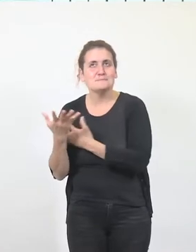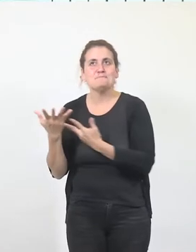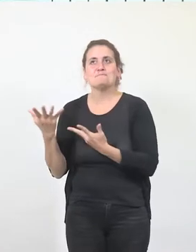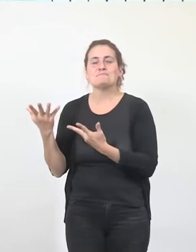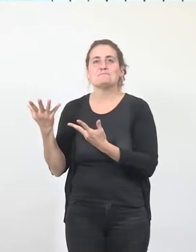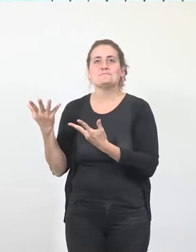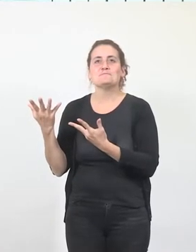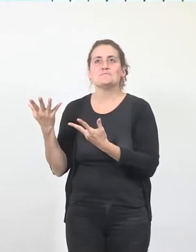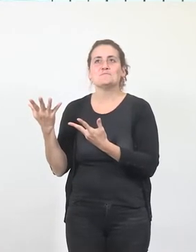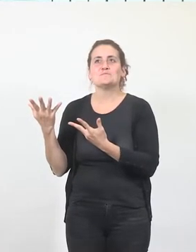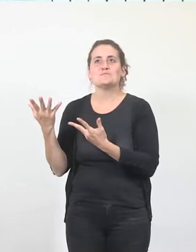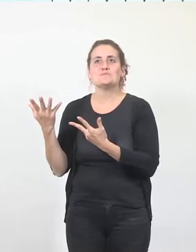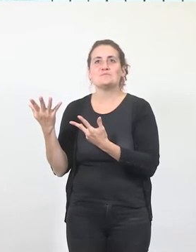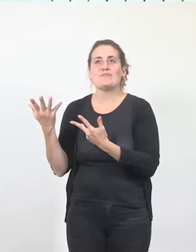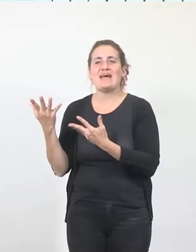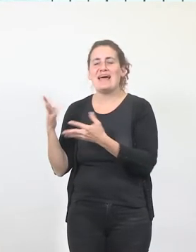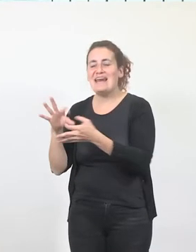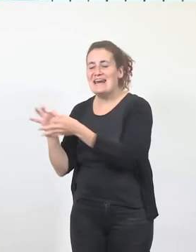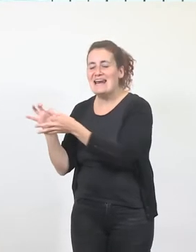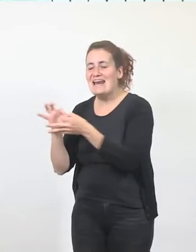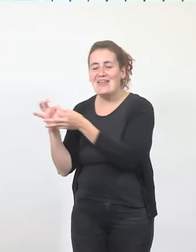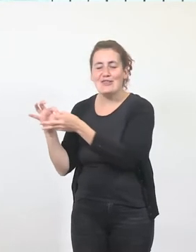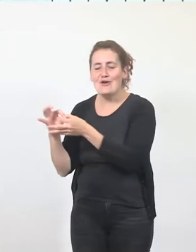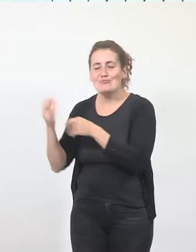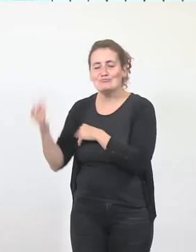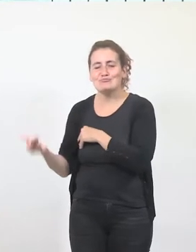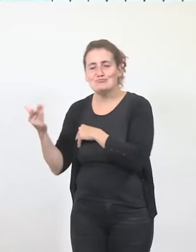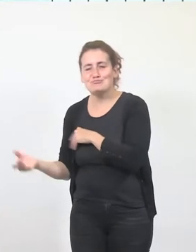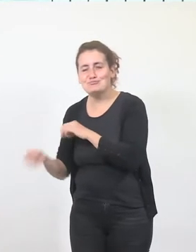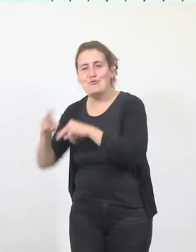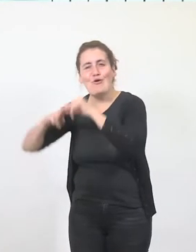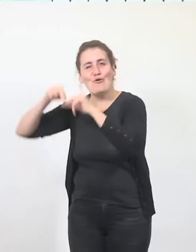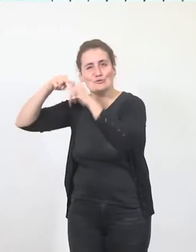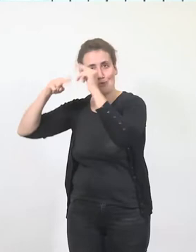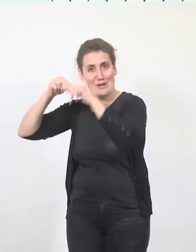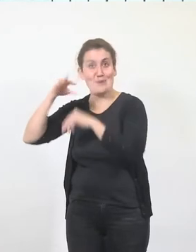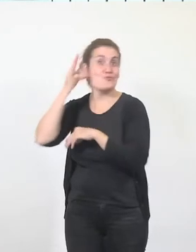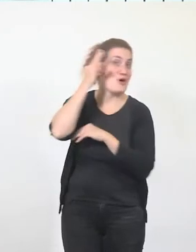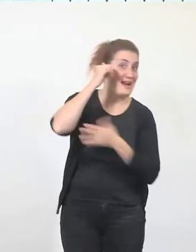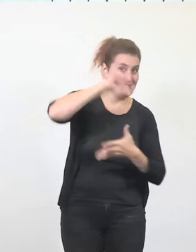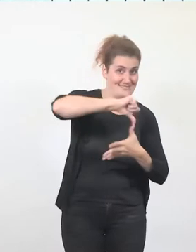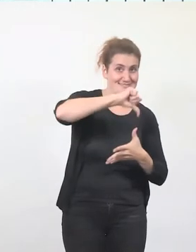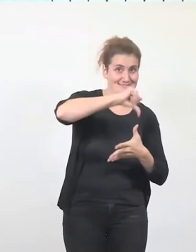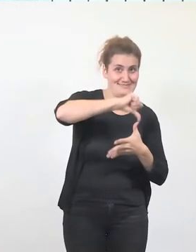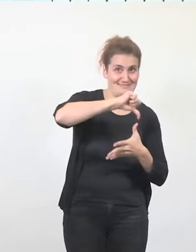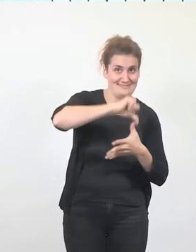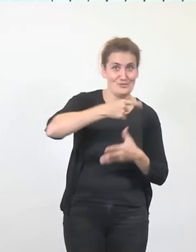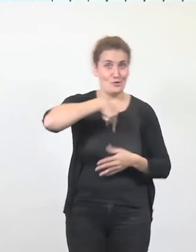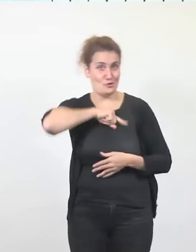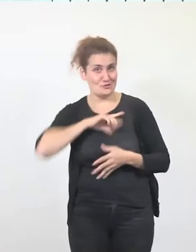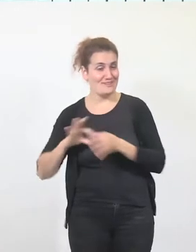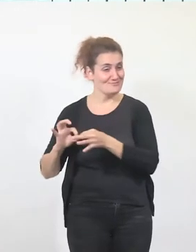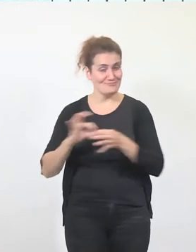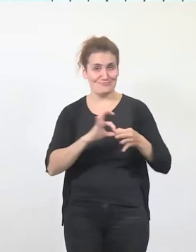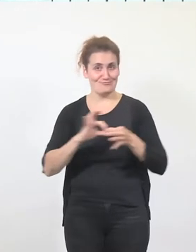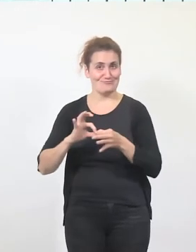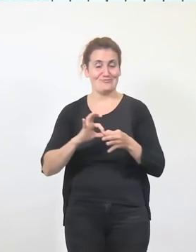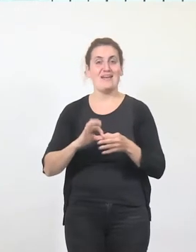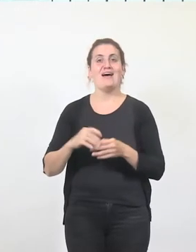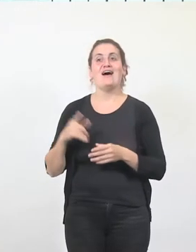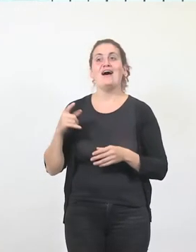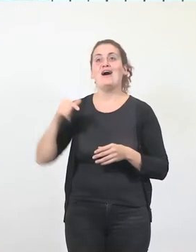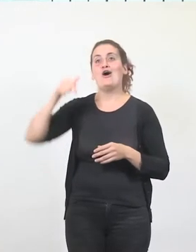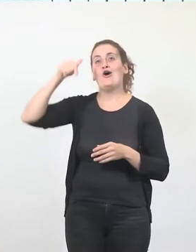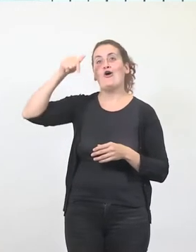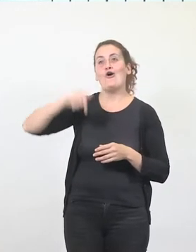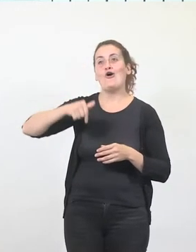conseguir, o sea, construir una relación muy importante con las mujeres de América Latina. Hoy en día hemos